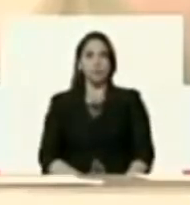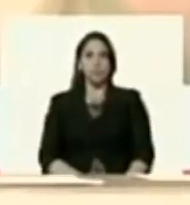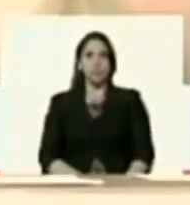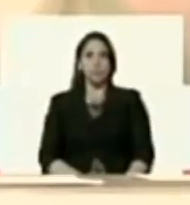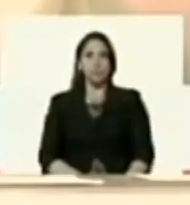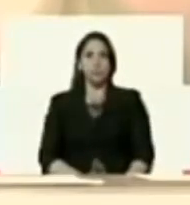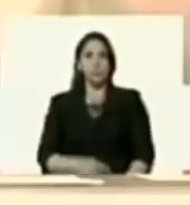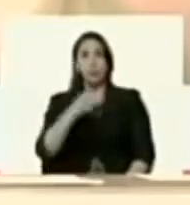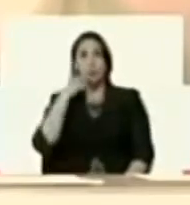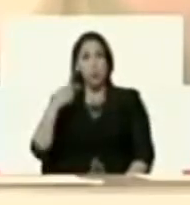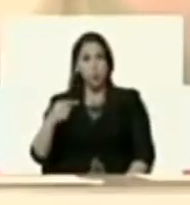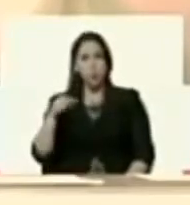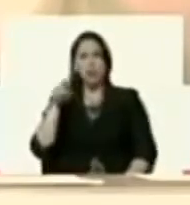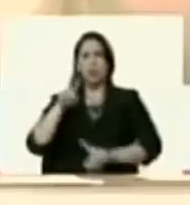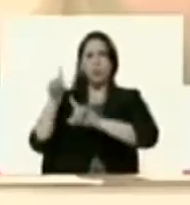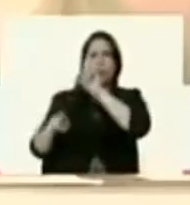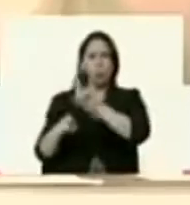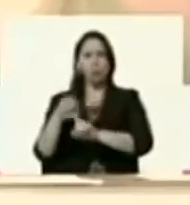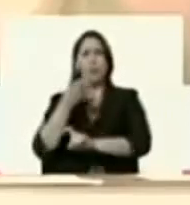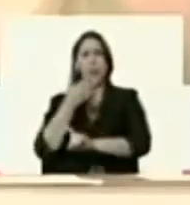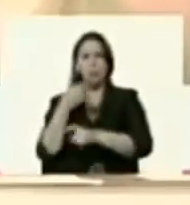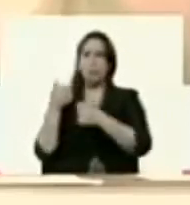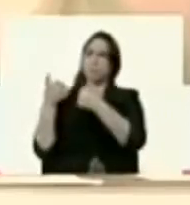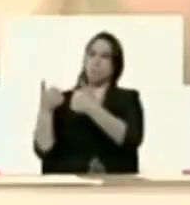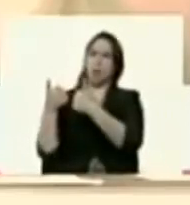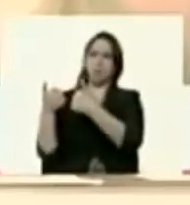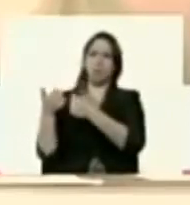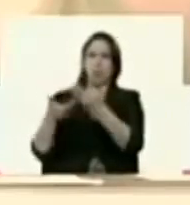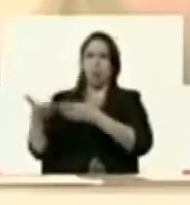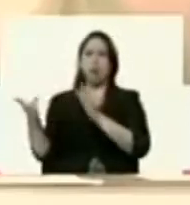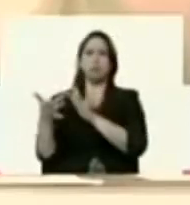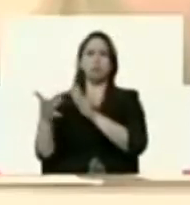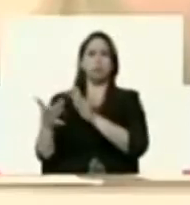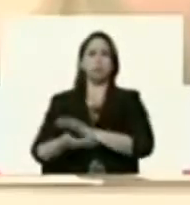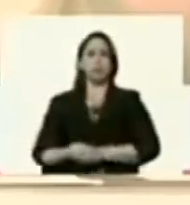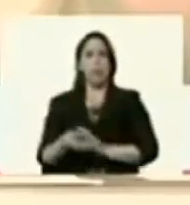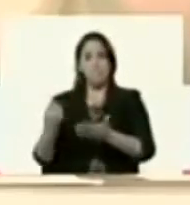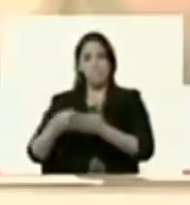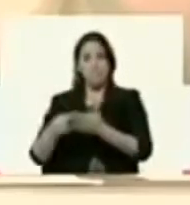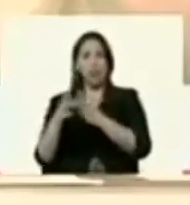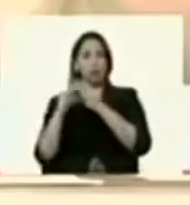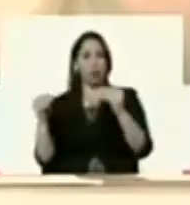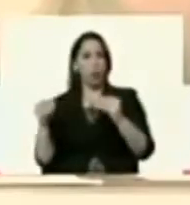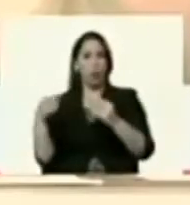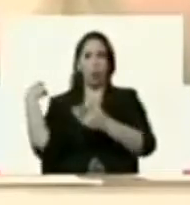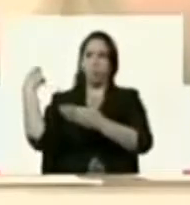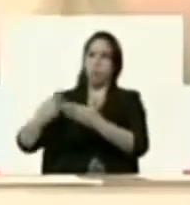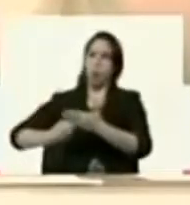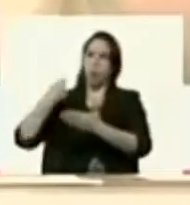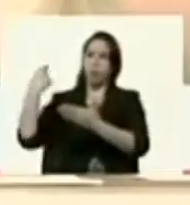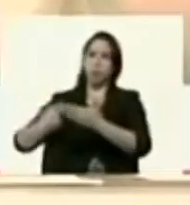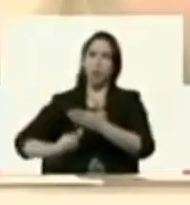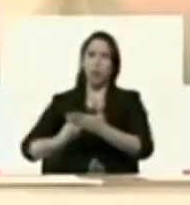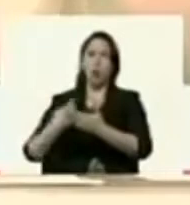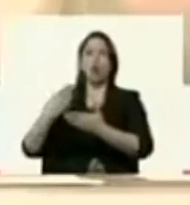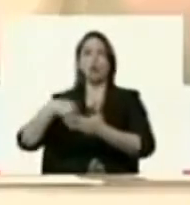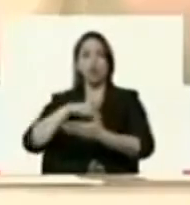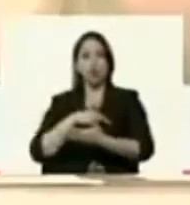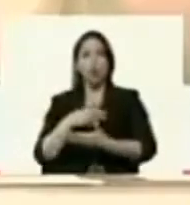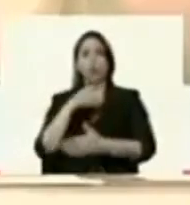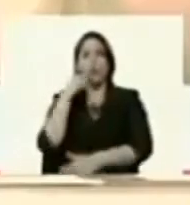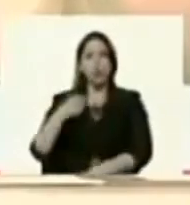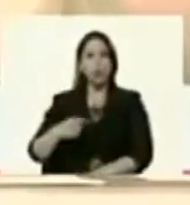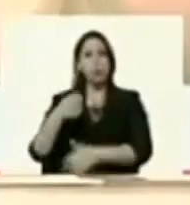Con Rusia, tu pregunta. Muy bien. El pago de todos los financiamientos y deudas que tenemos con Rusia. Muy